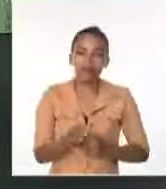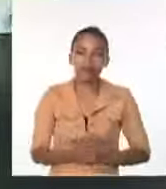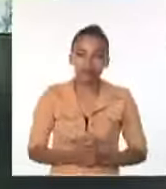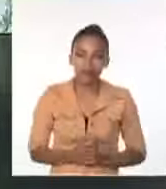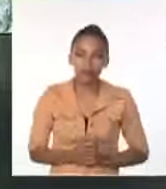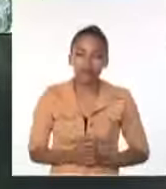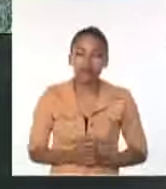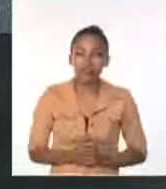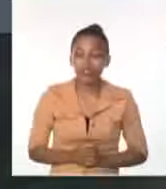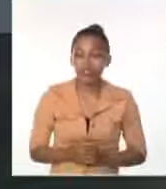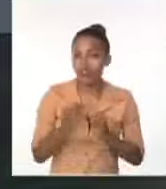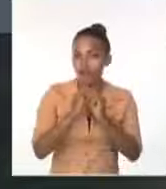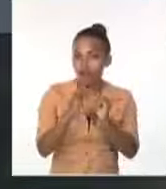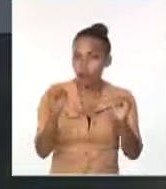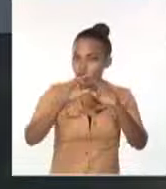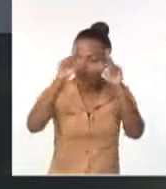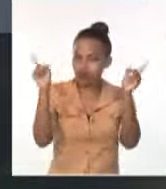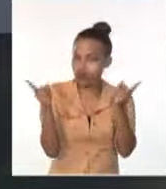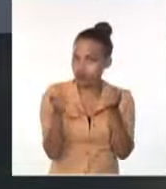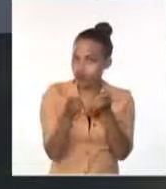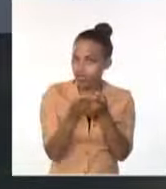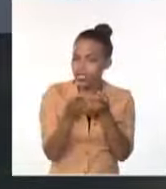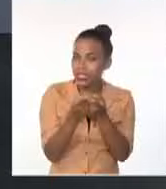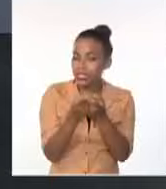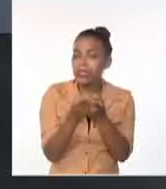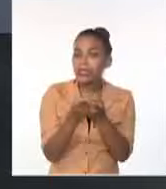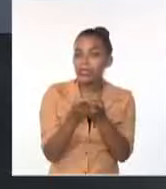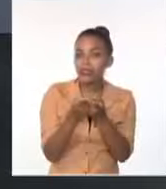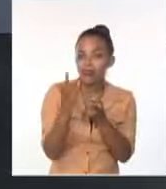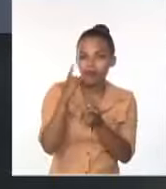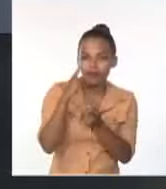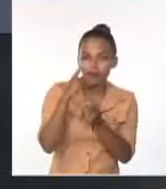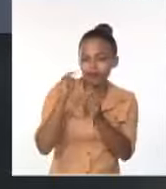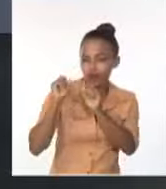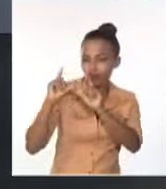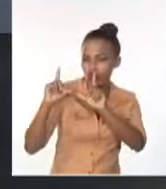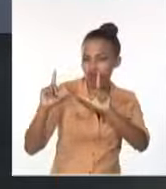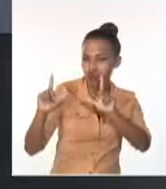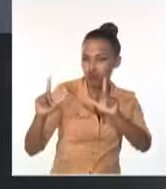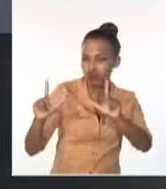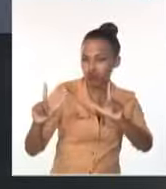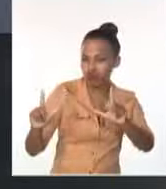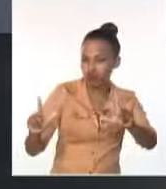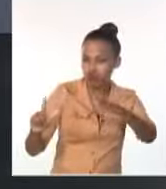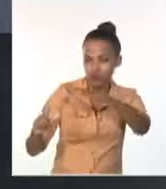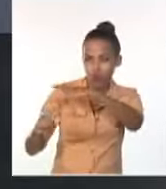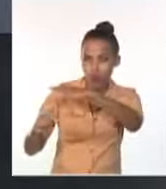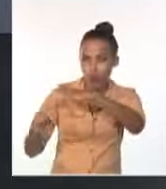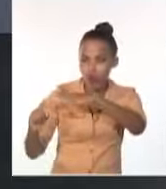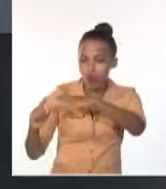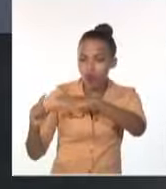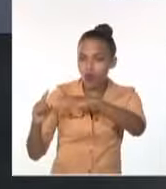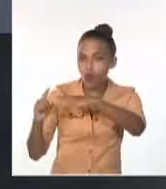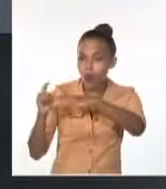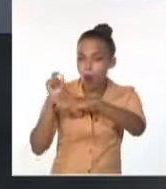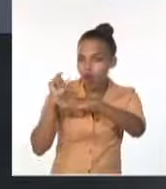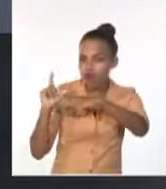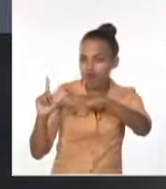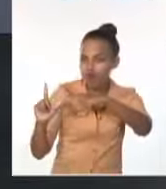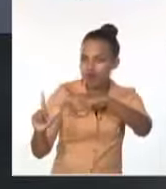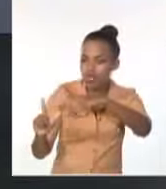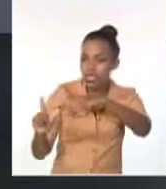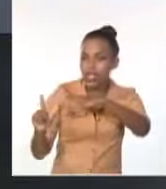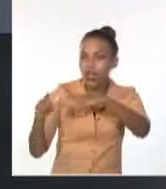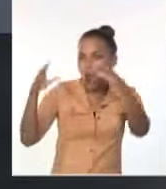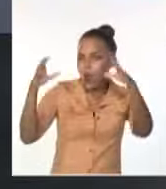generales del tiempo mientras que fíjense aquí en una imagen más amplia como prácticamente no ha habido nada de